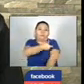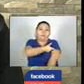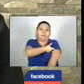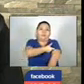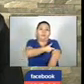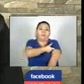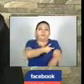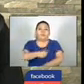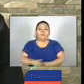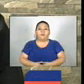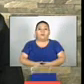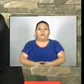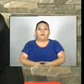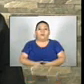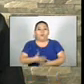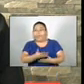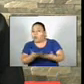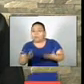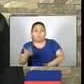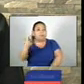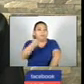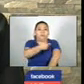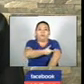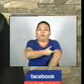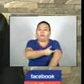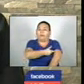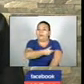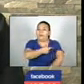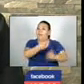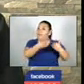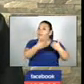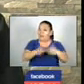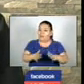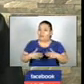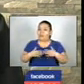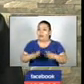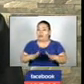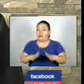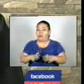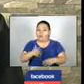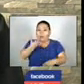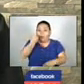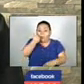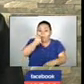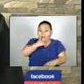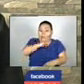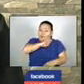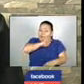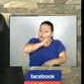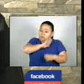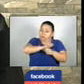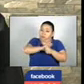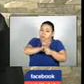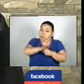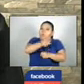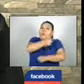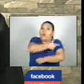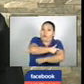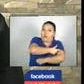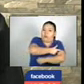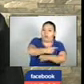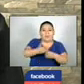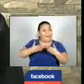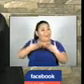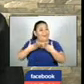vacunas que estén disponibles. No es lo mismo enfrentar una infección sin estar vacunado